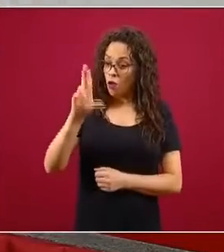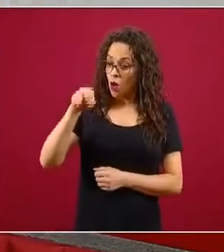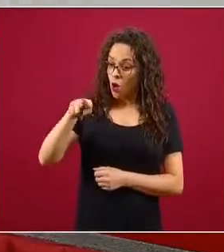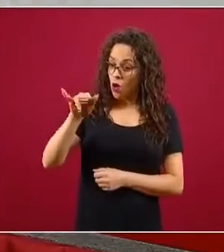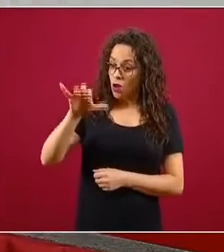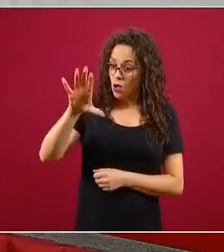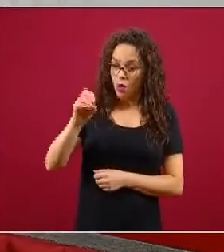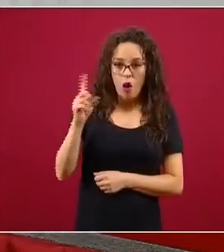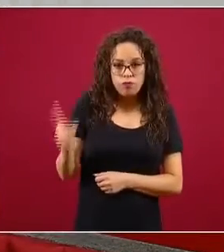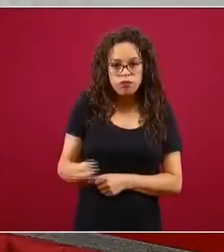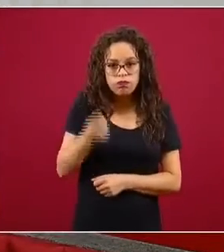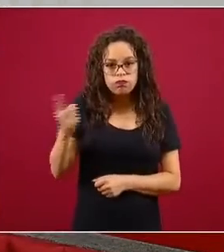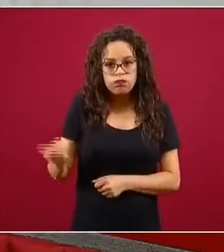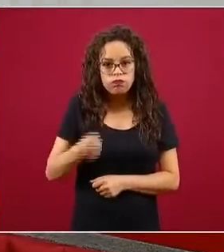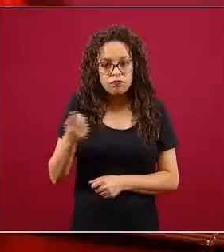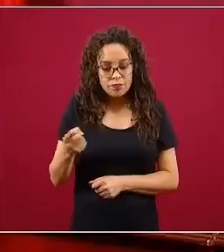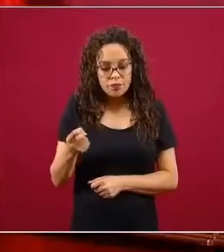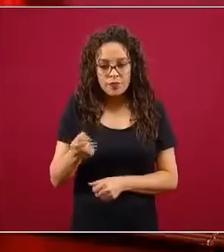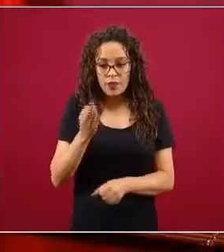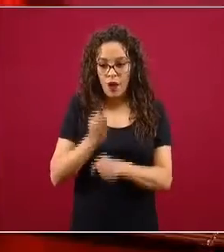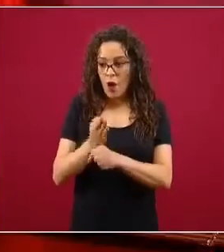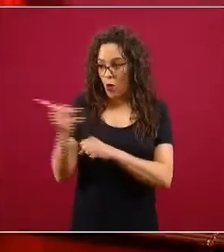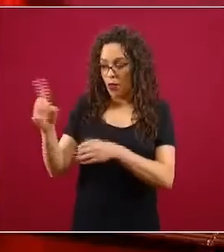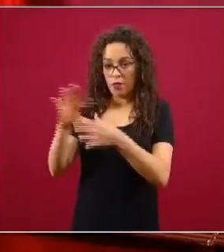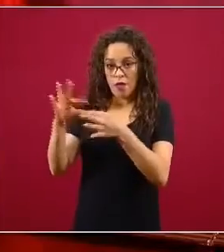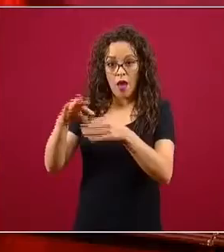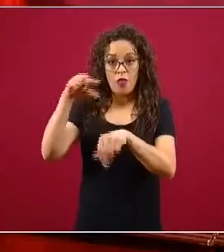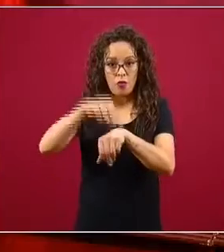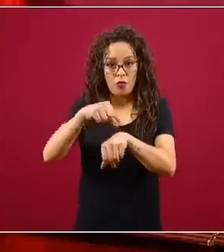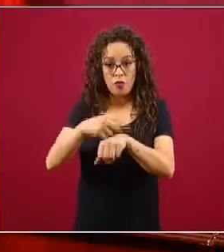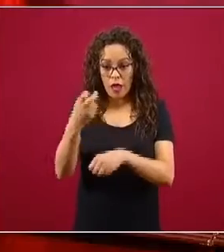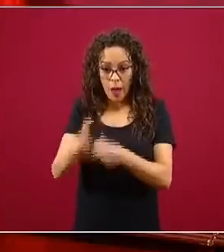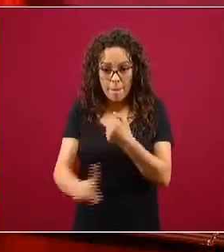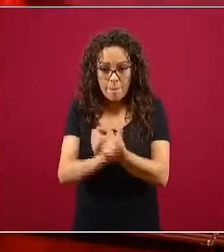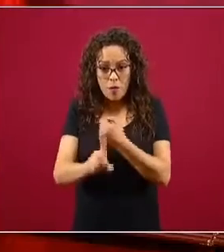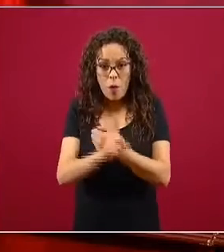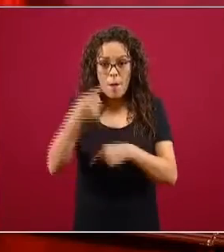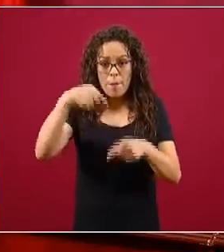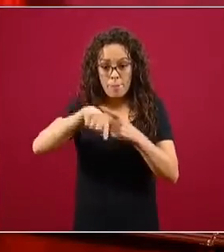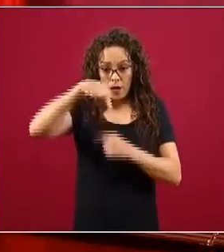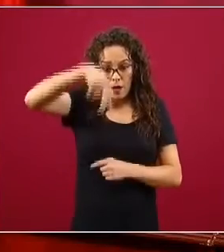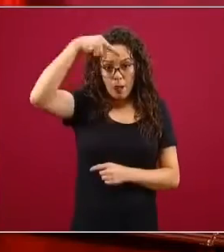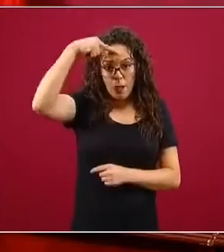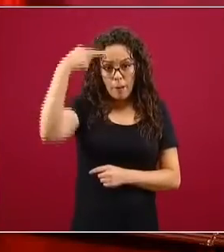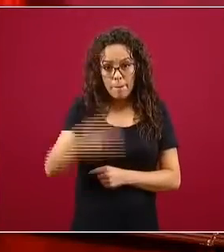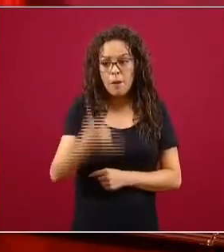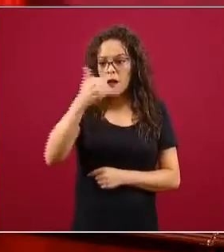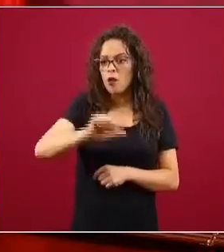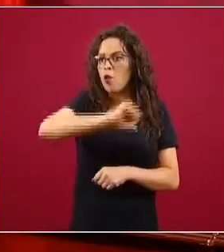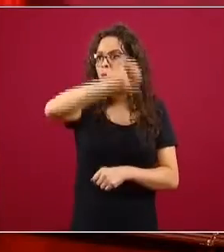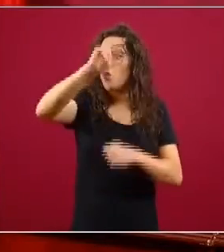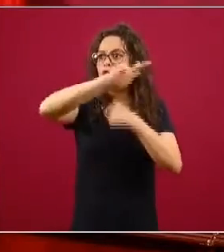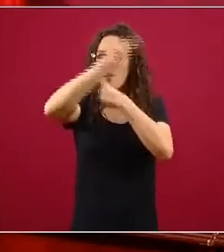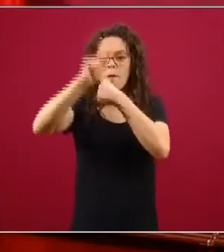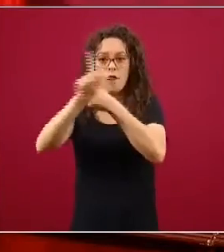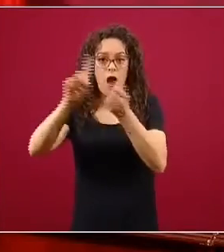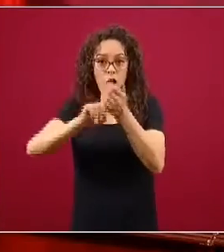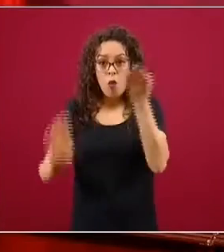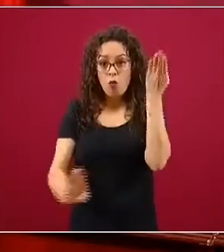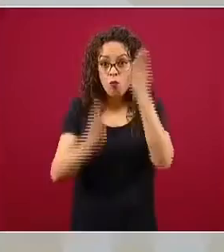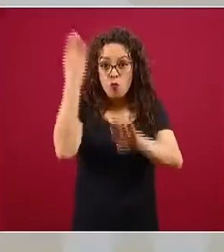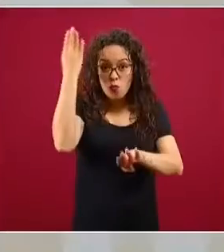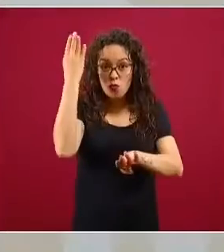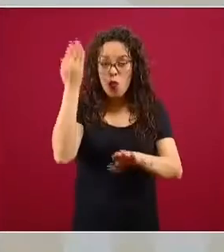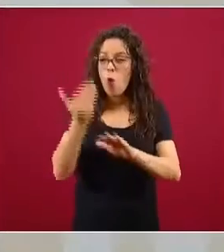nos lo comentará nuevamente el doctor López Ridaura, que este es un problema que se empezó a establecer en México y en muchos países del mundo desde los años